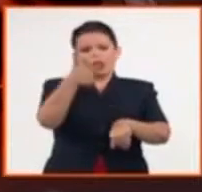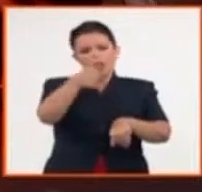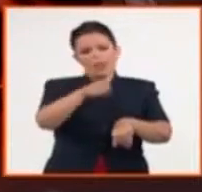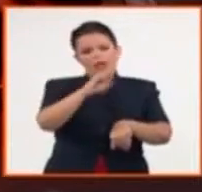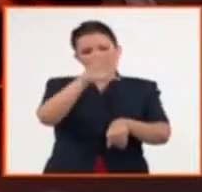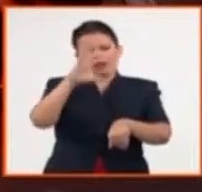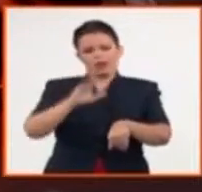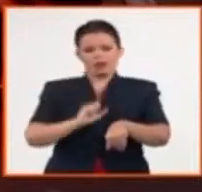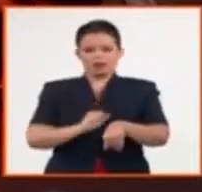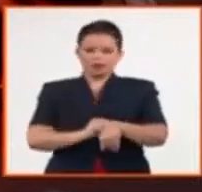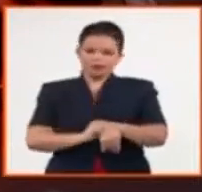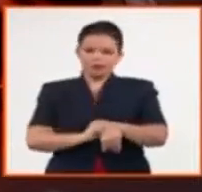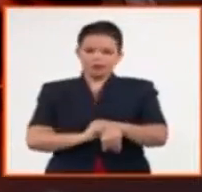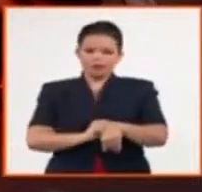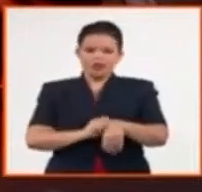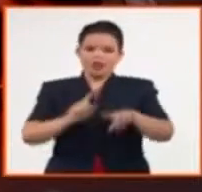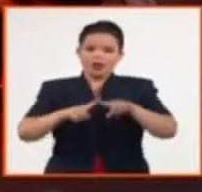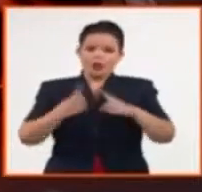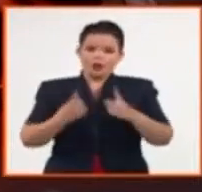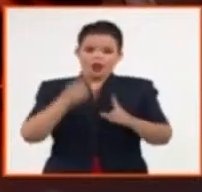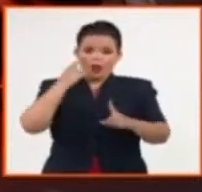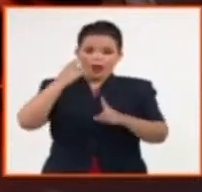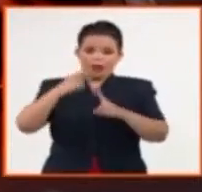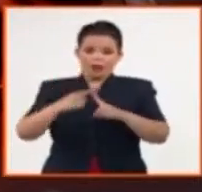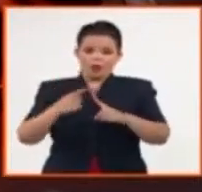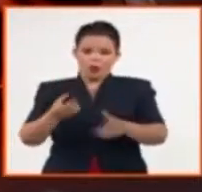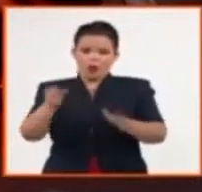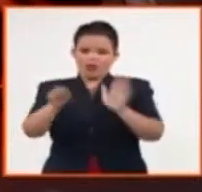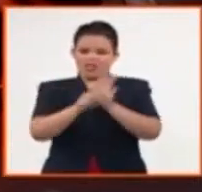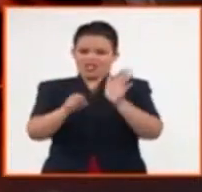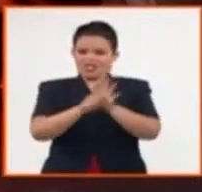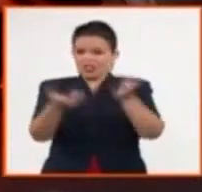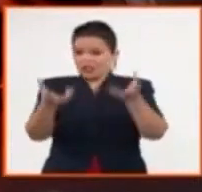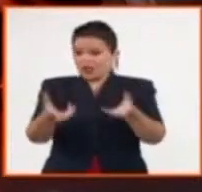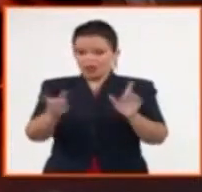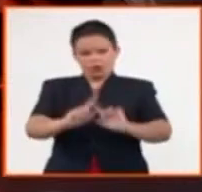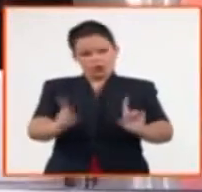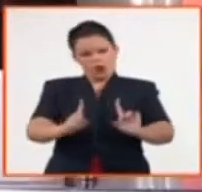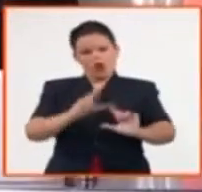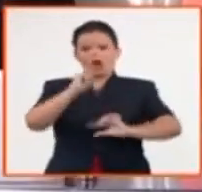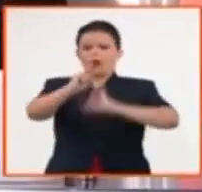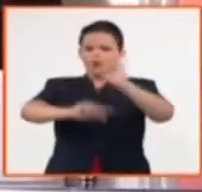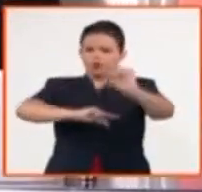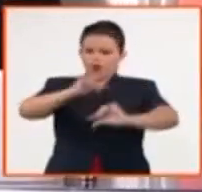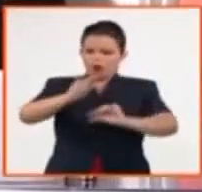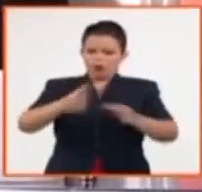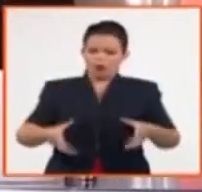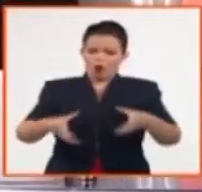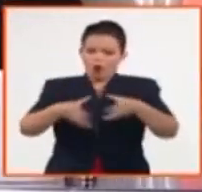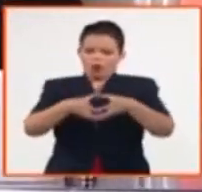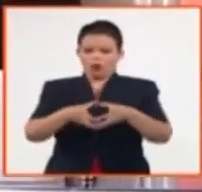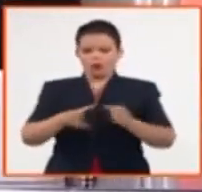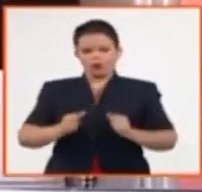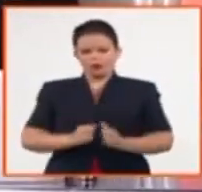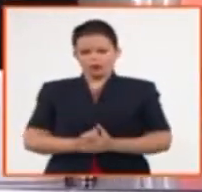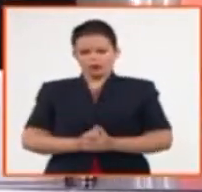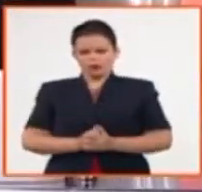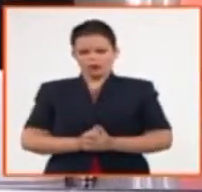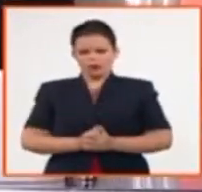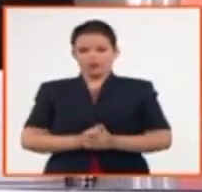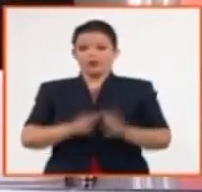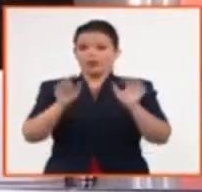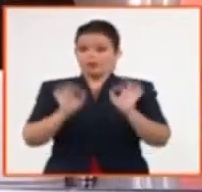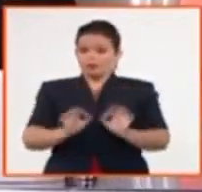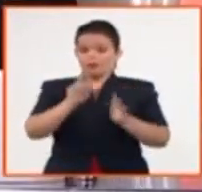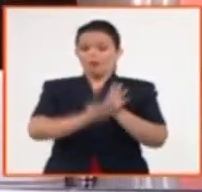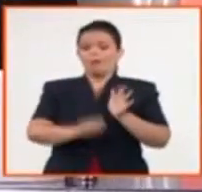hemos exigido el cumplimiento del protocolo que tiene Salud Pública establecido para todo el proceso, antes, durante y después de la vacuna.